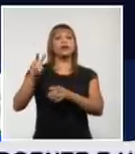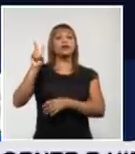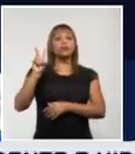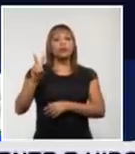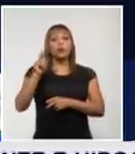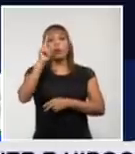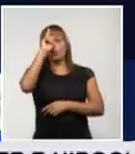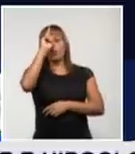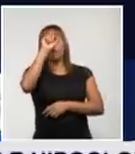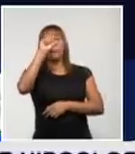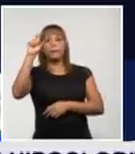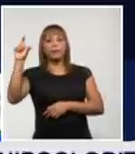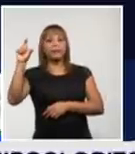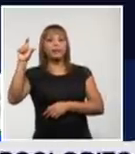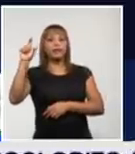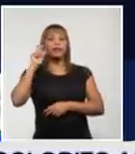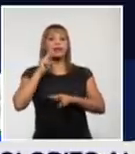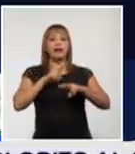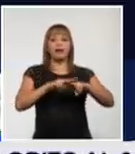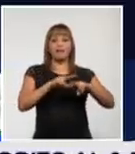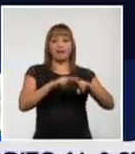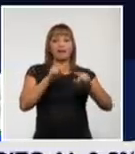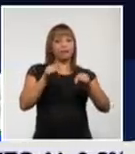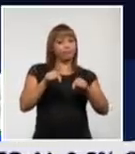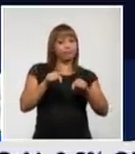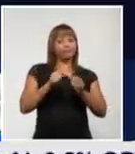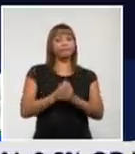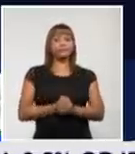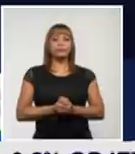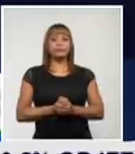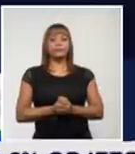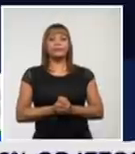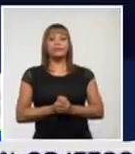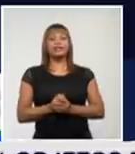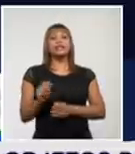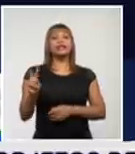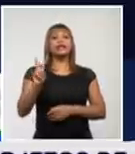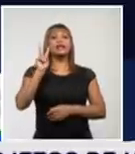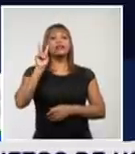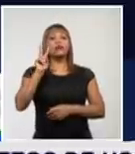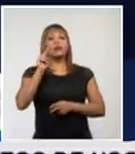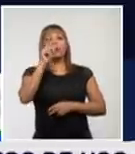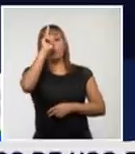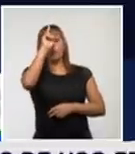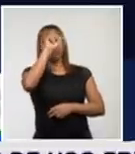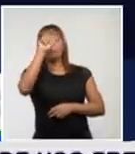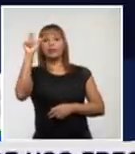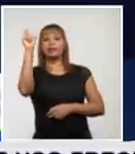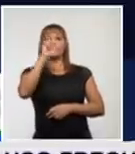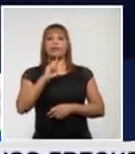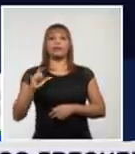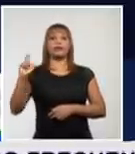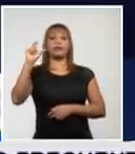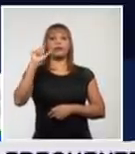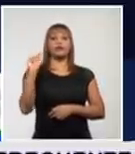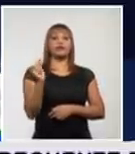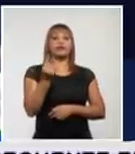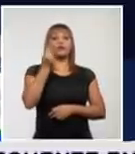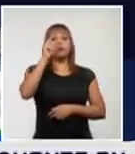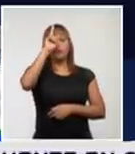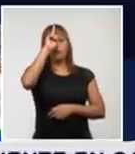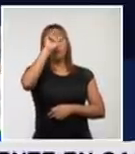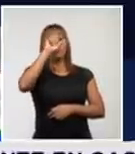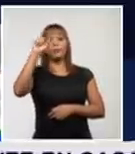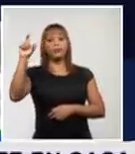hospitales de La Habana y 2 en hospitales de Camagüey y 1 en el hospital